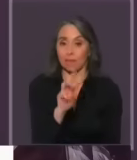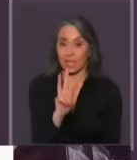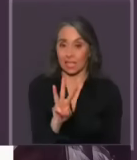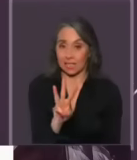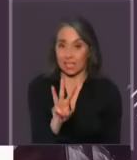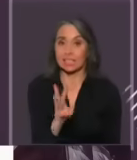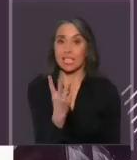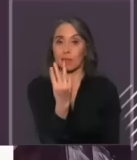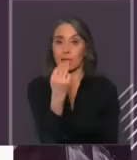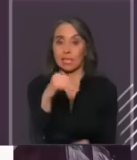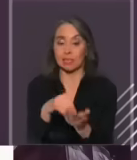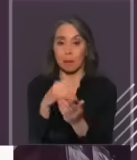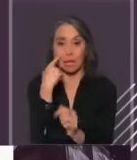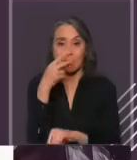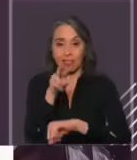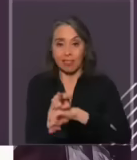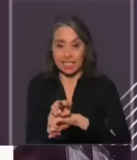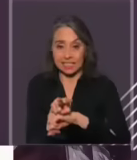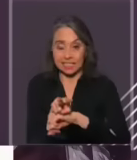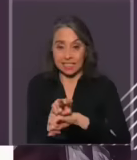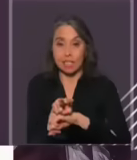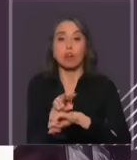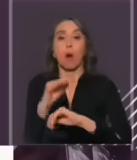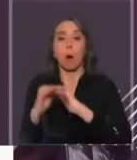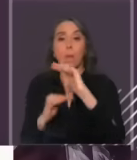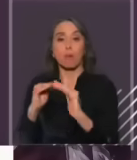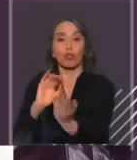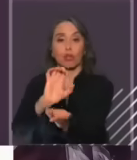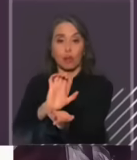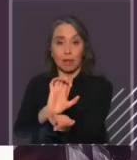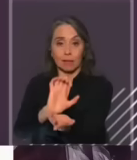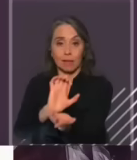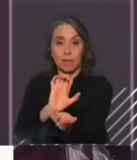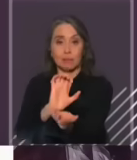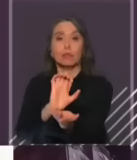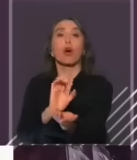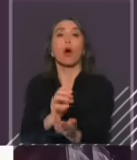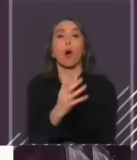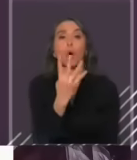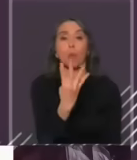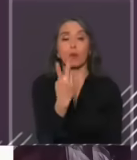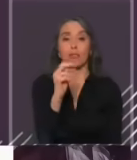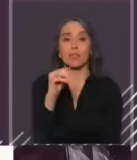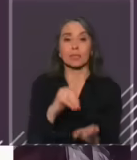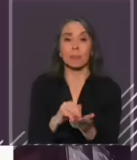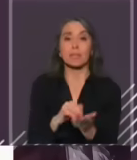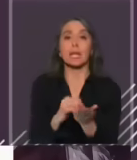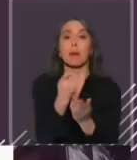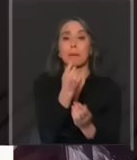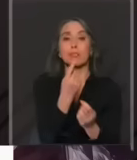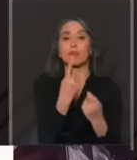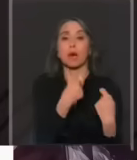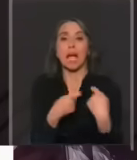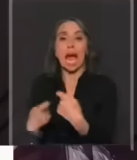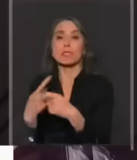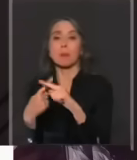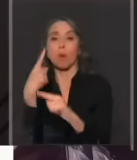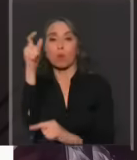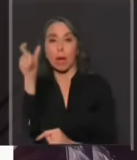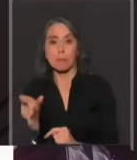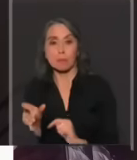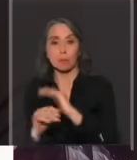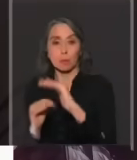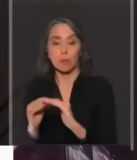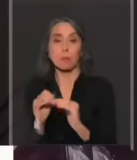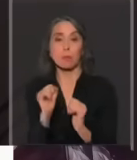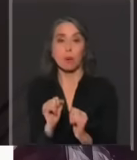fueron 13.000 testigos los que recibieron protección del Estado. Eso da una media de 420.000 pesos por persona. Monto que podría